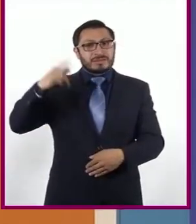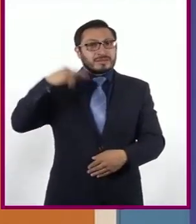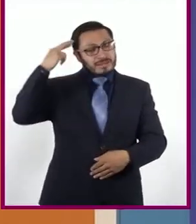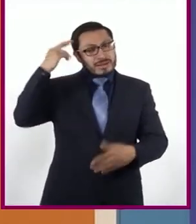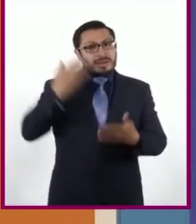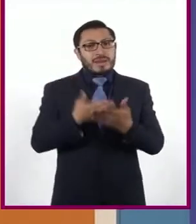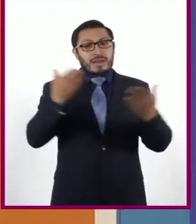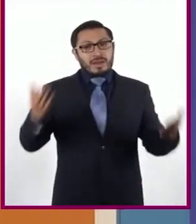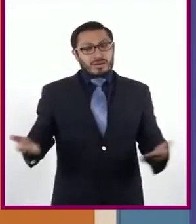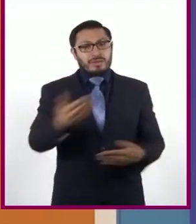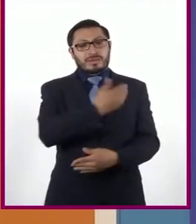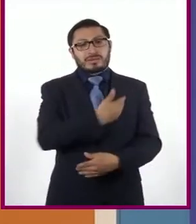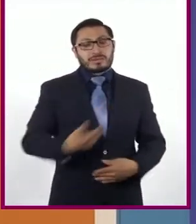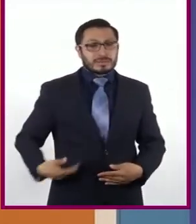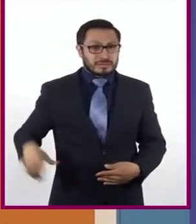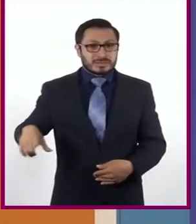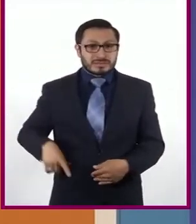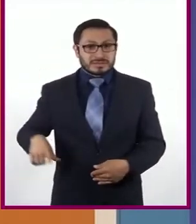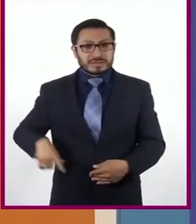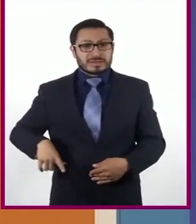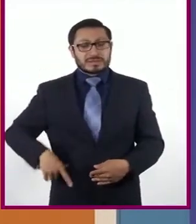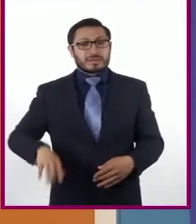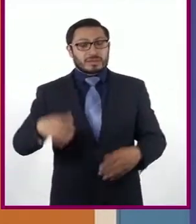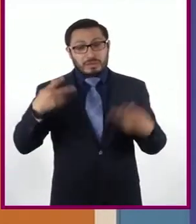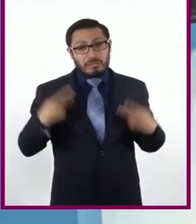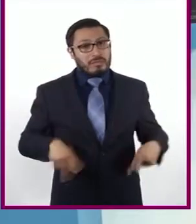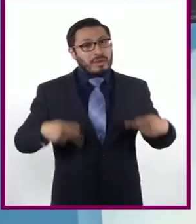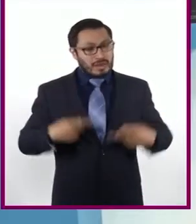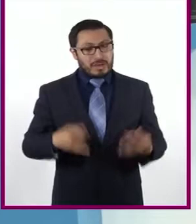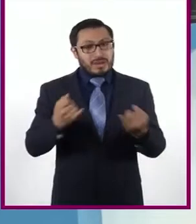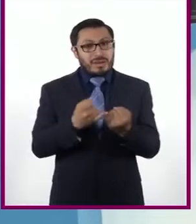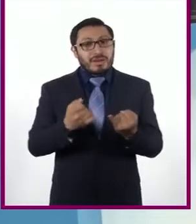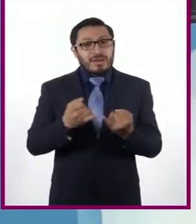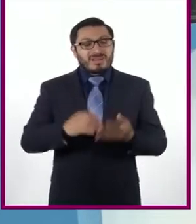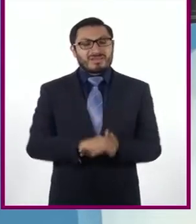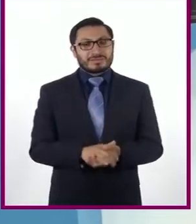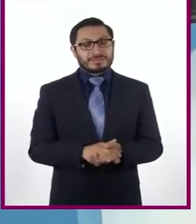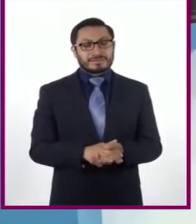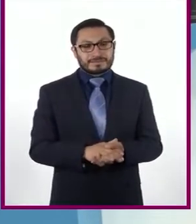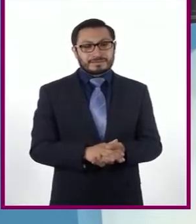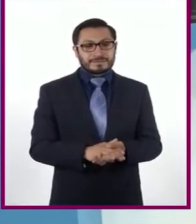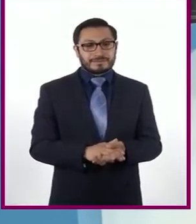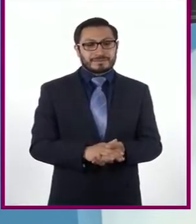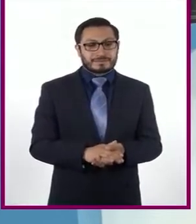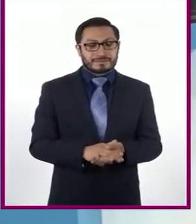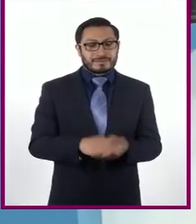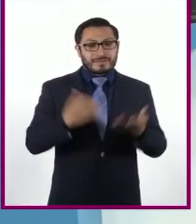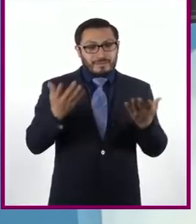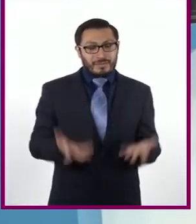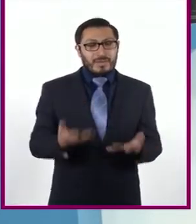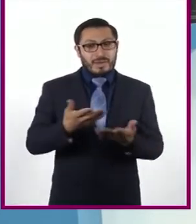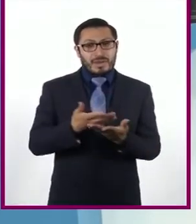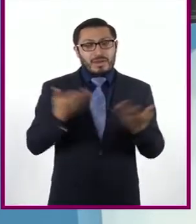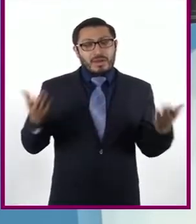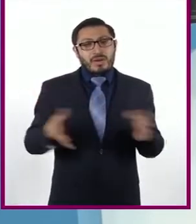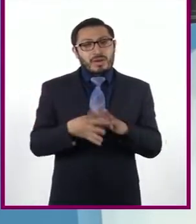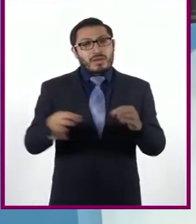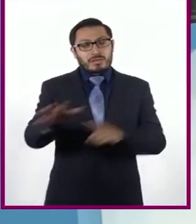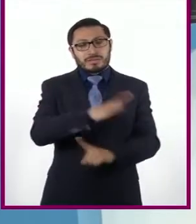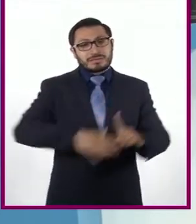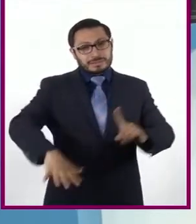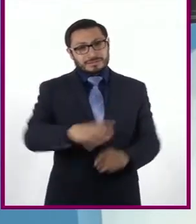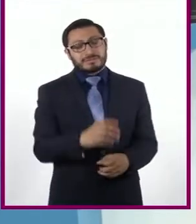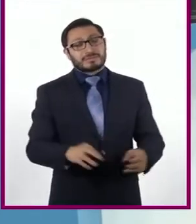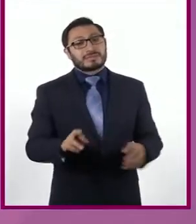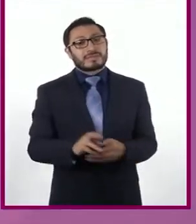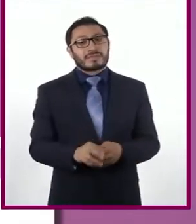ahora lo tienen los gobiernos y los ciudadanos. Vamos a poner todo esto en contexto. Retomando lo visto en